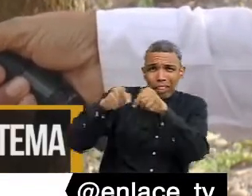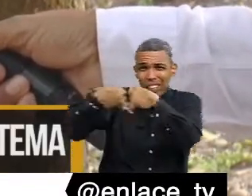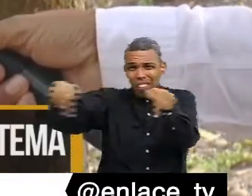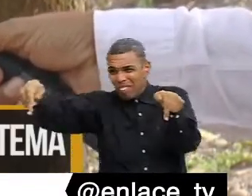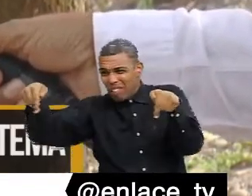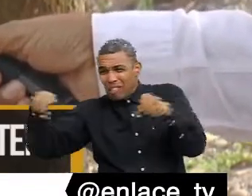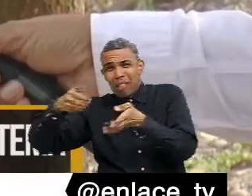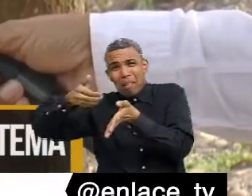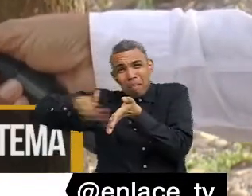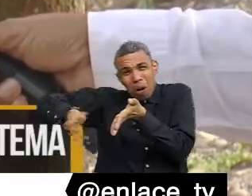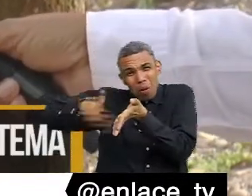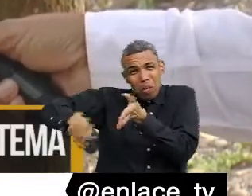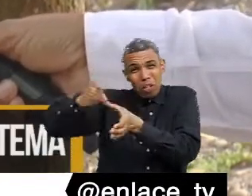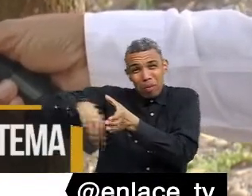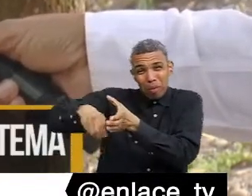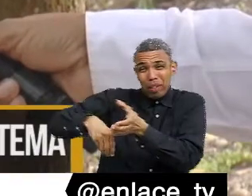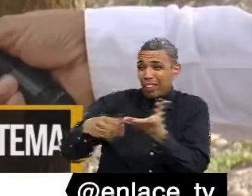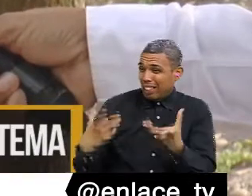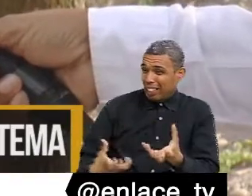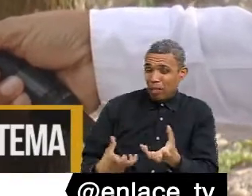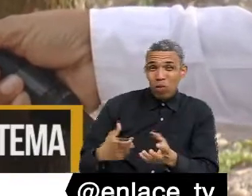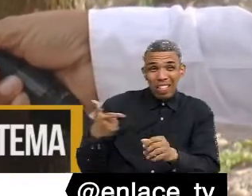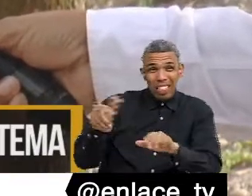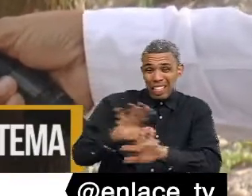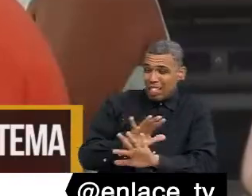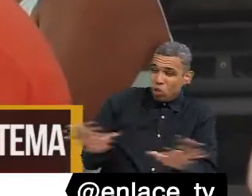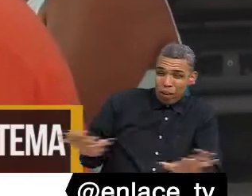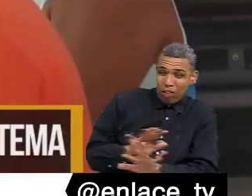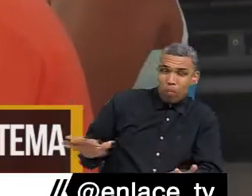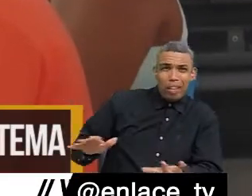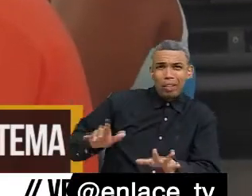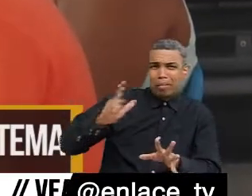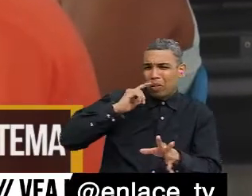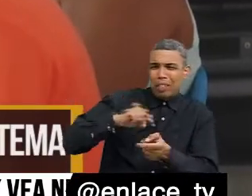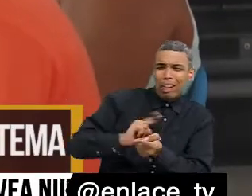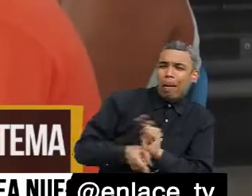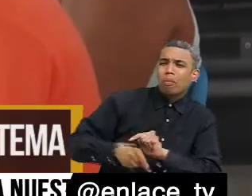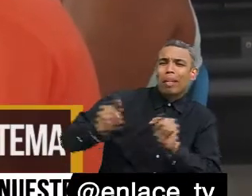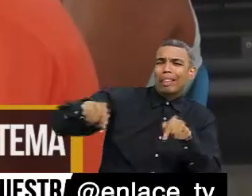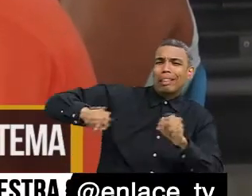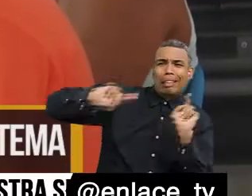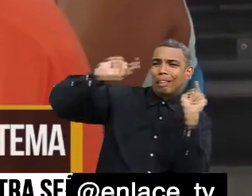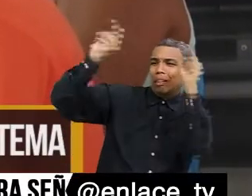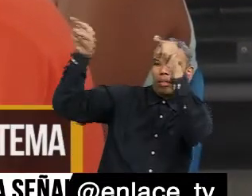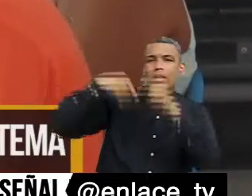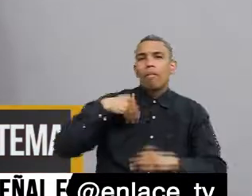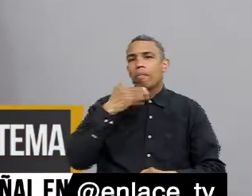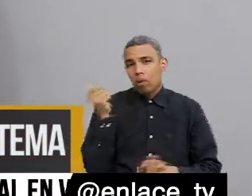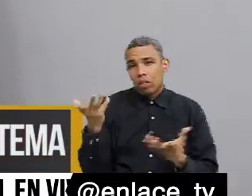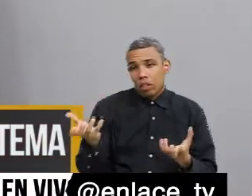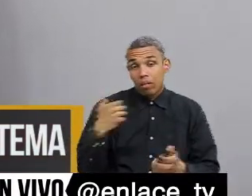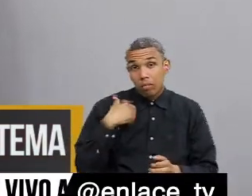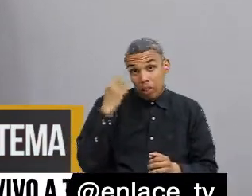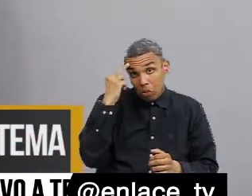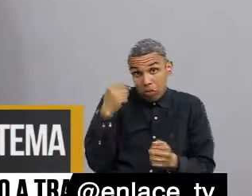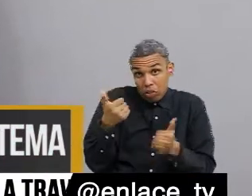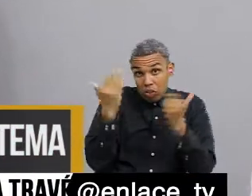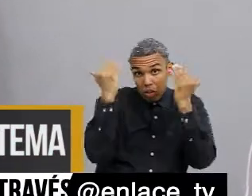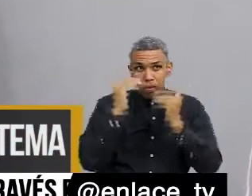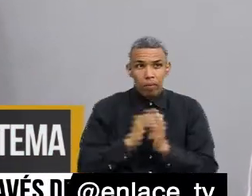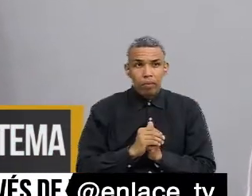que más nos afecta a nosotros tanto en salud ella en comodidad de vivienda por su parte oscar sampaio del centro de estudios ambientales experto en el tema